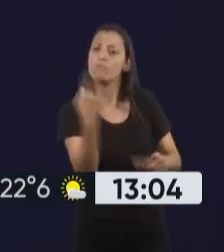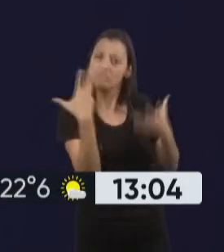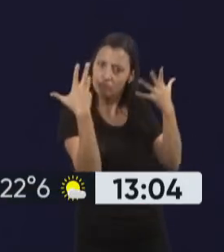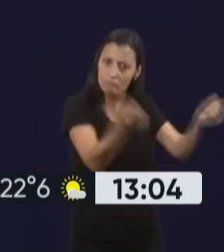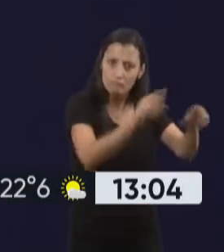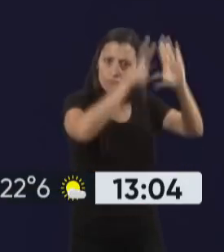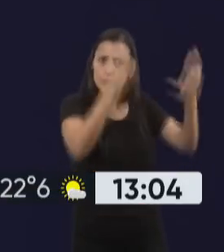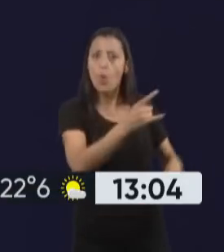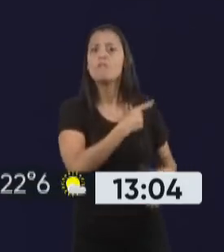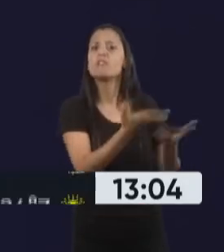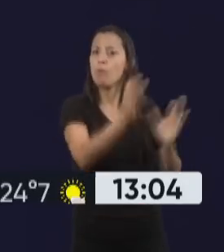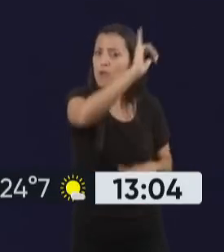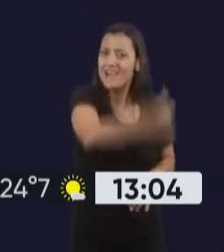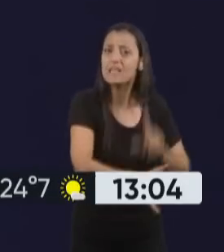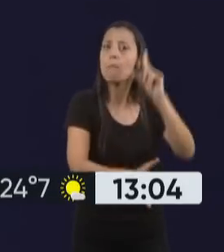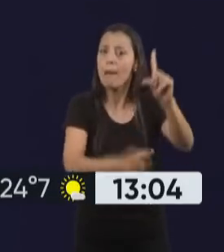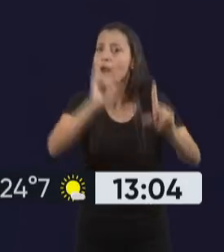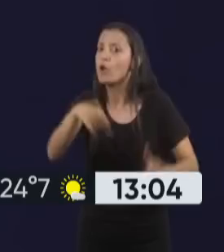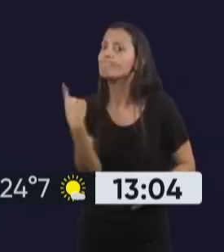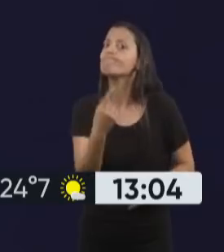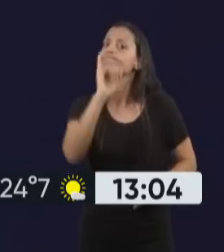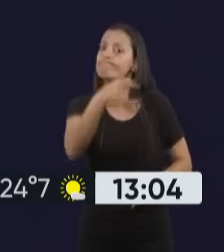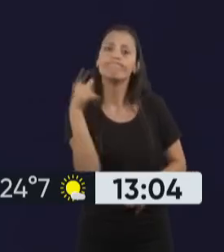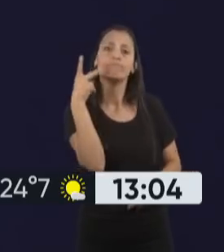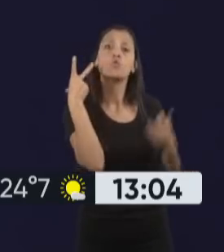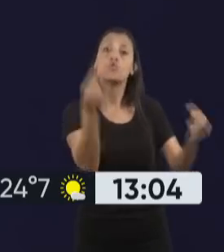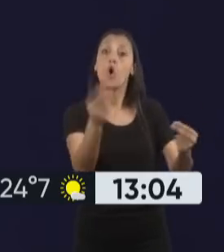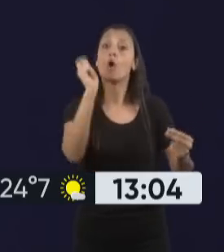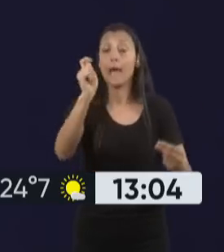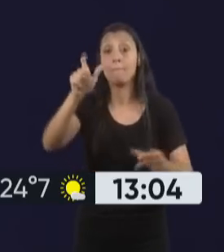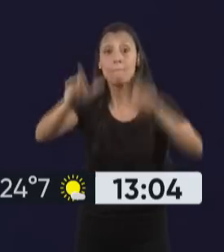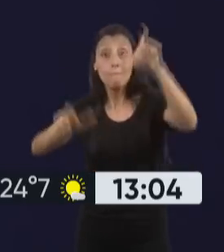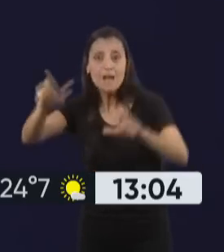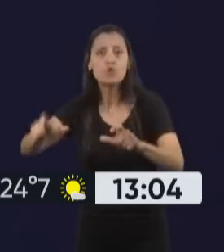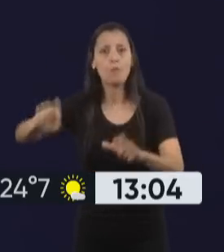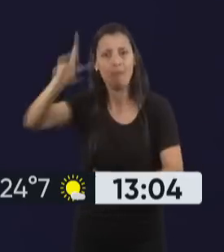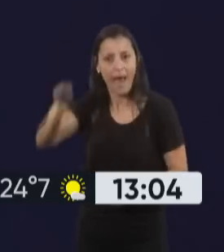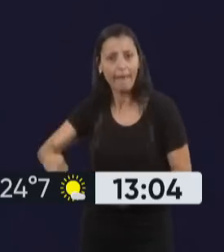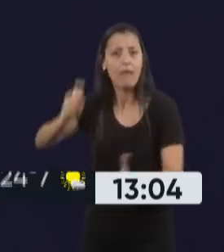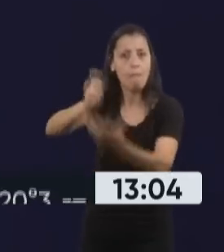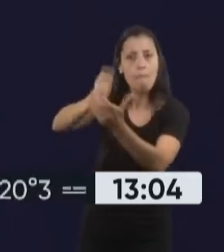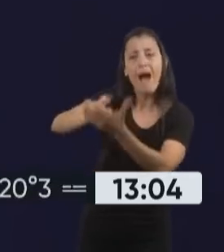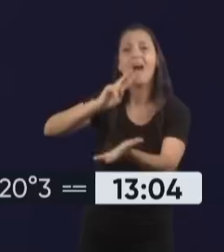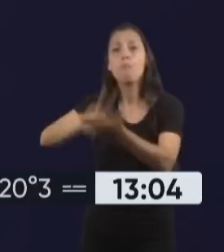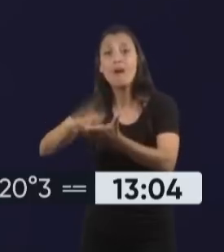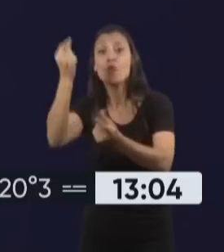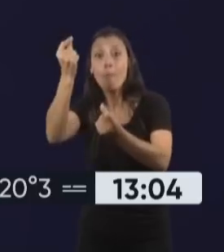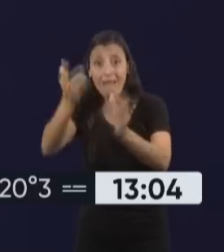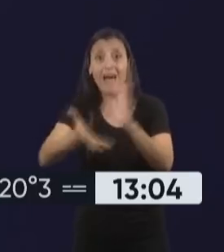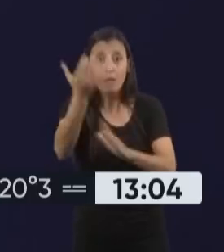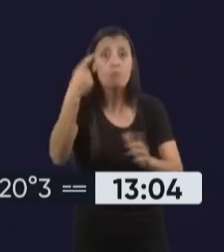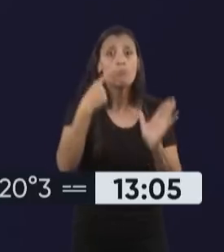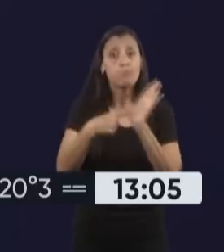con nosotros, pero sí está en discusión que el recurso del contribuyente tenga una partida que se pueda justificar, explicar